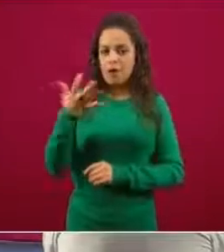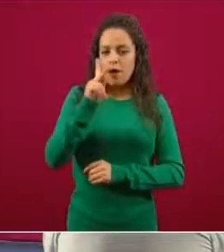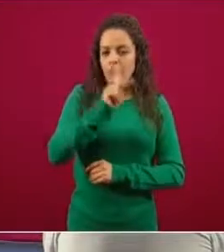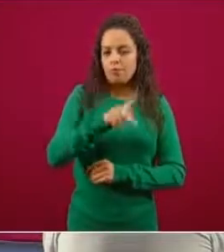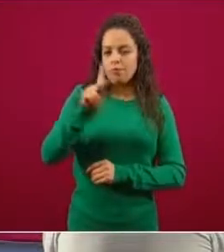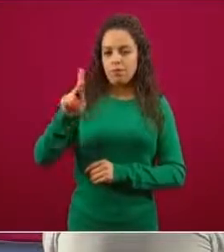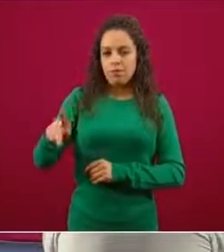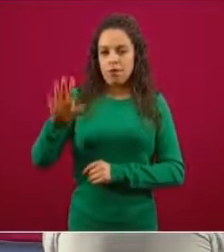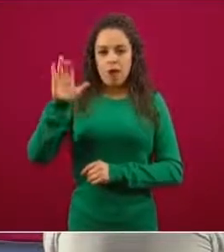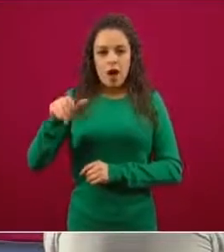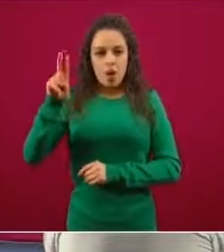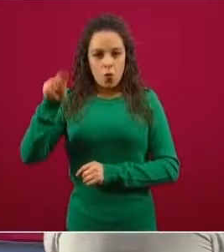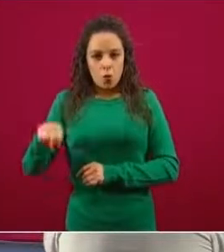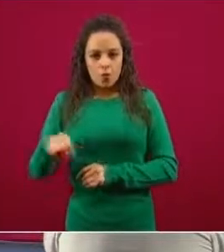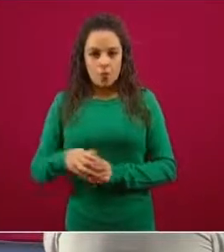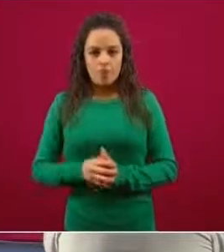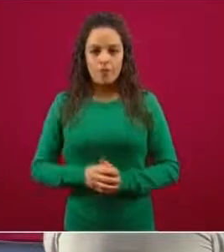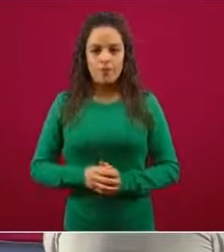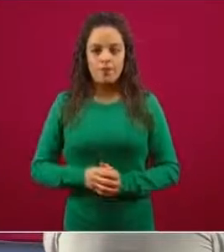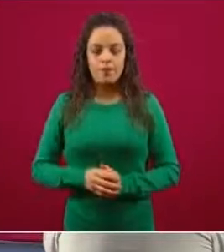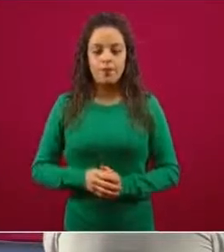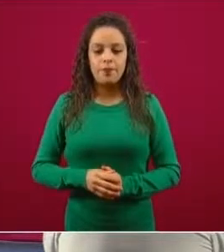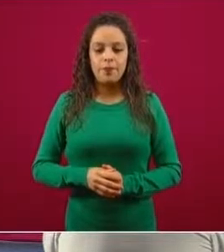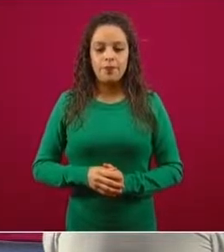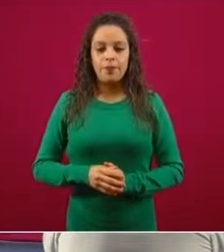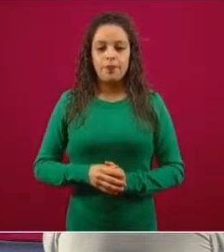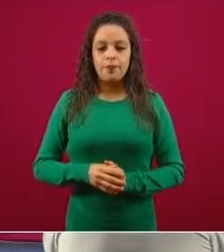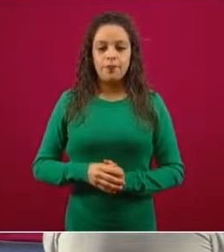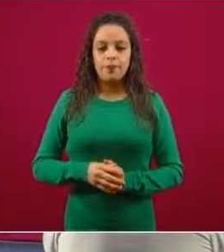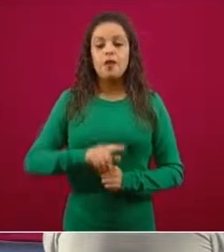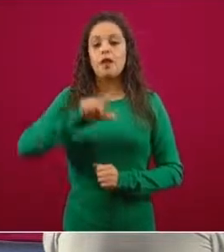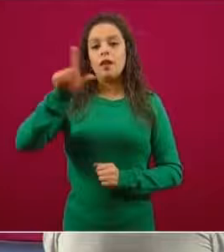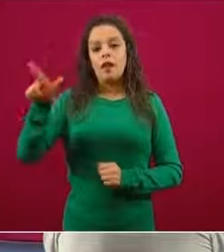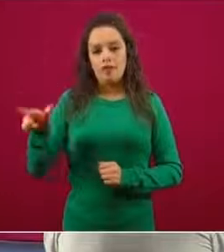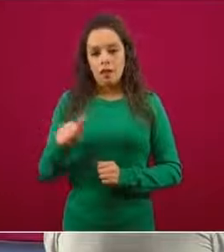reducción de los casos